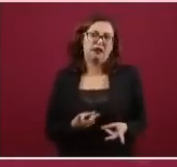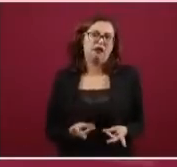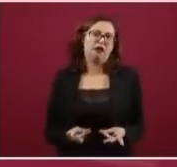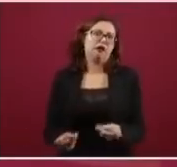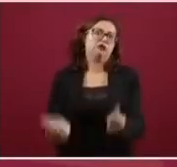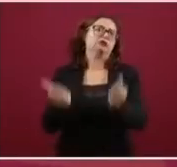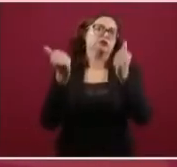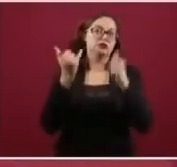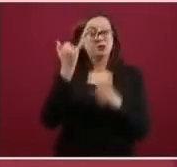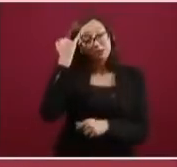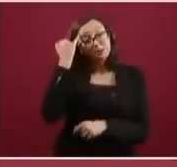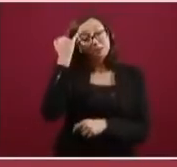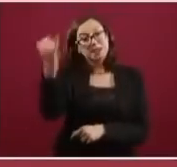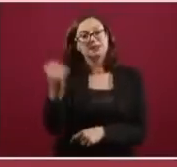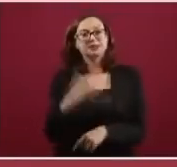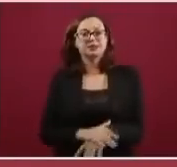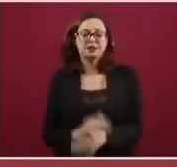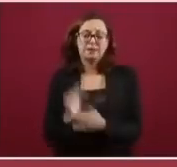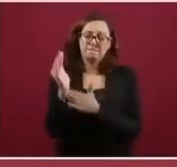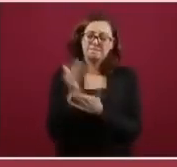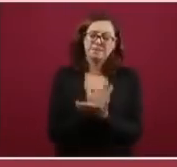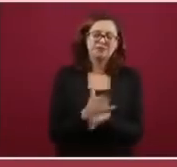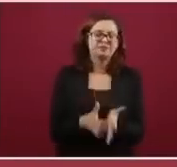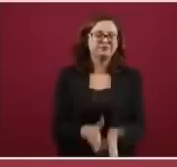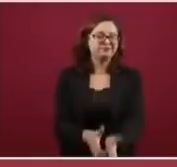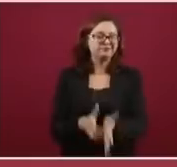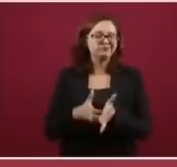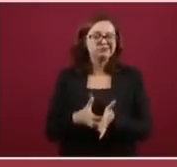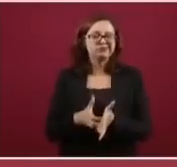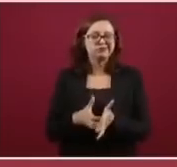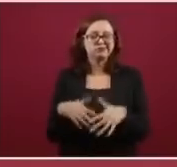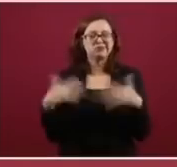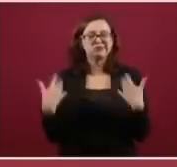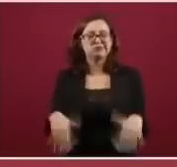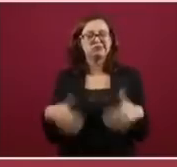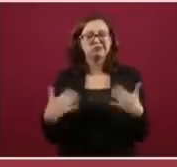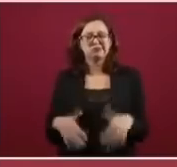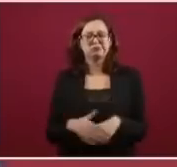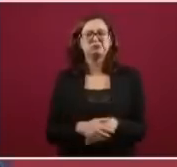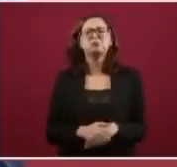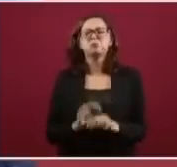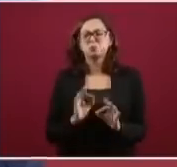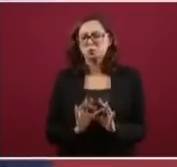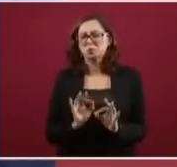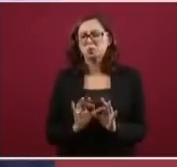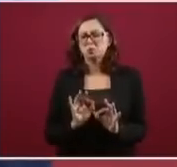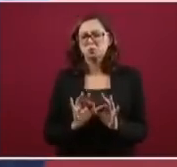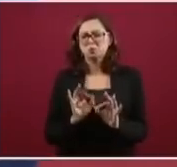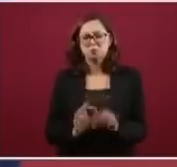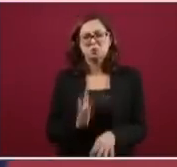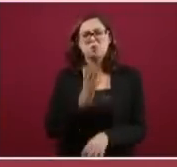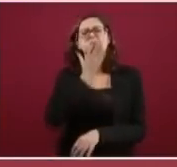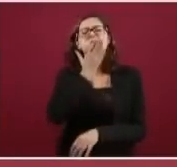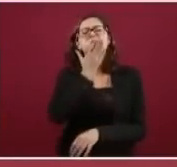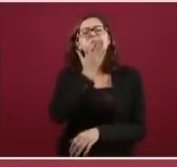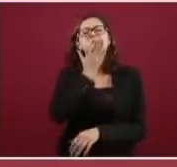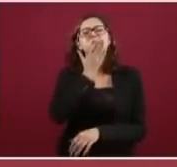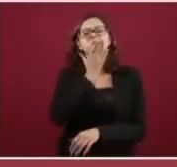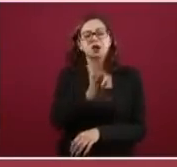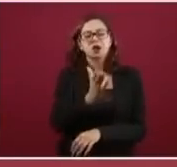significa esto de ahorros vamos bien porque ya los funcionarios